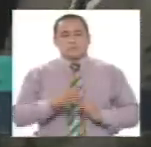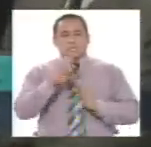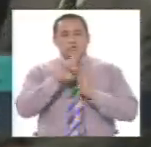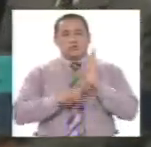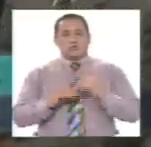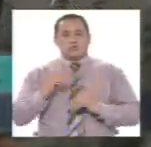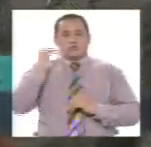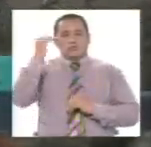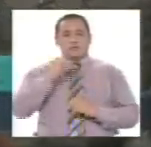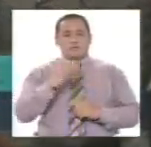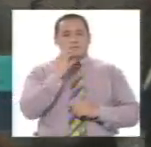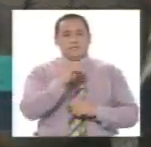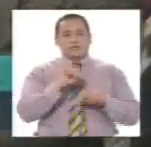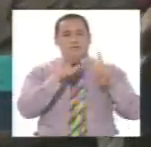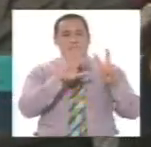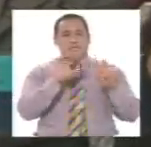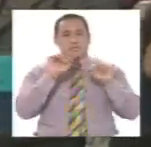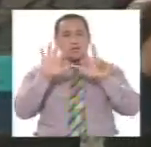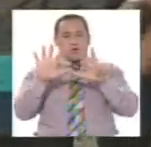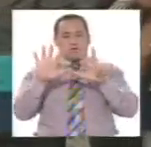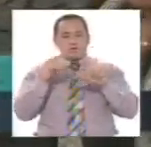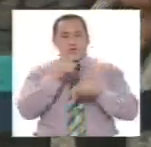Resolución Suprema número